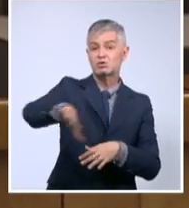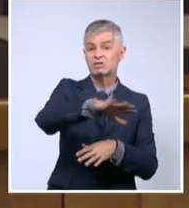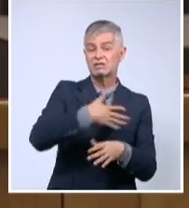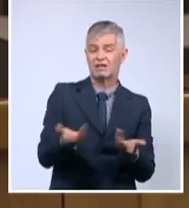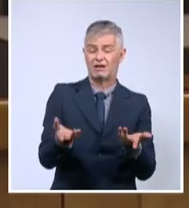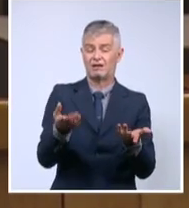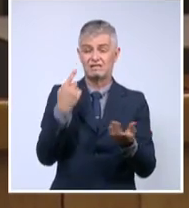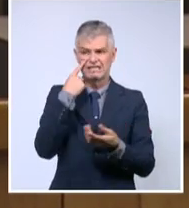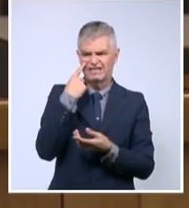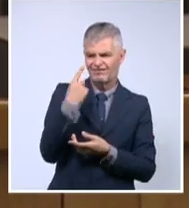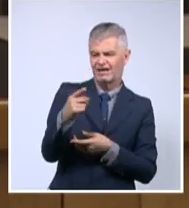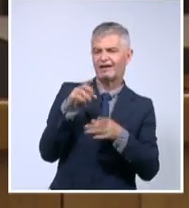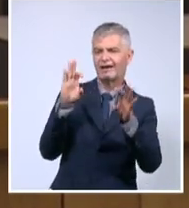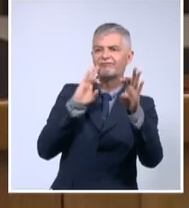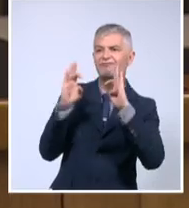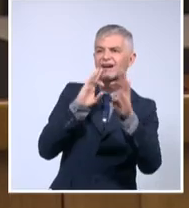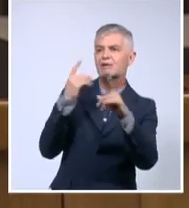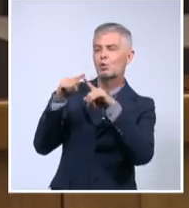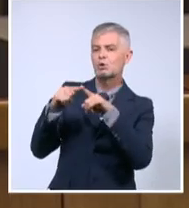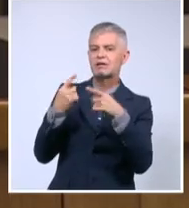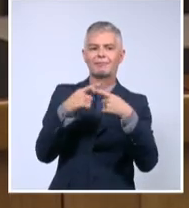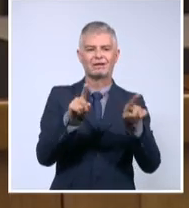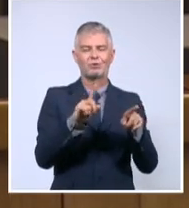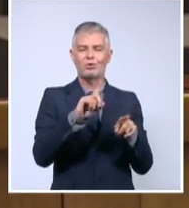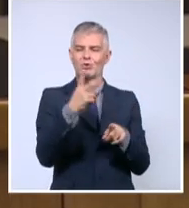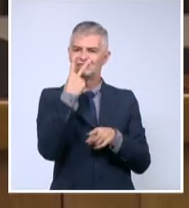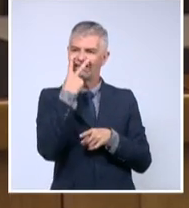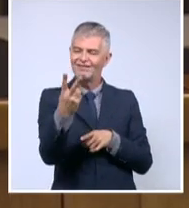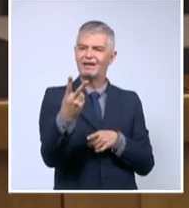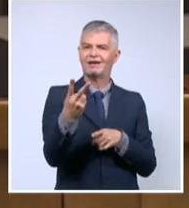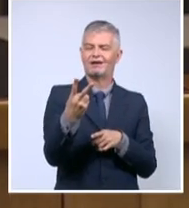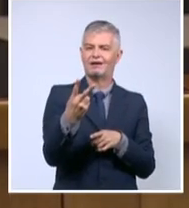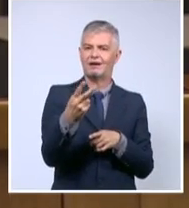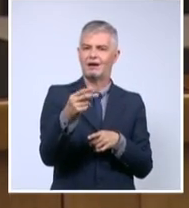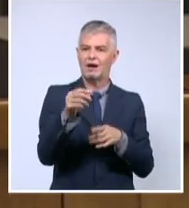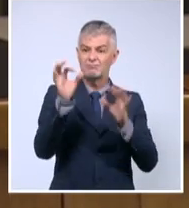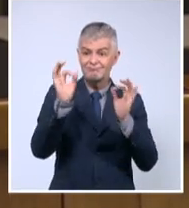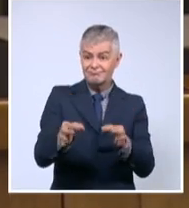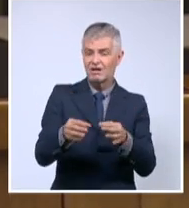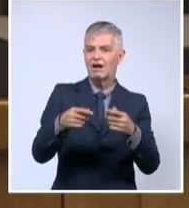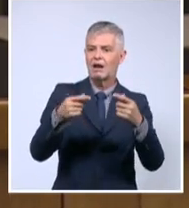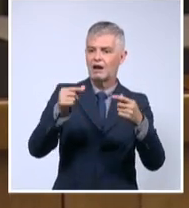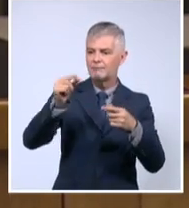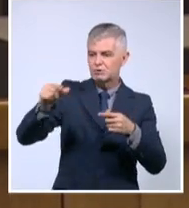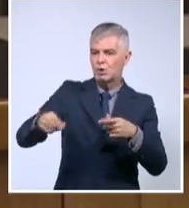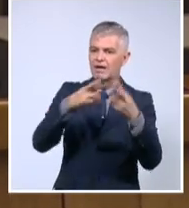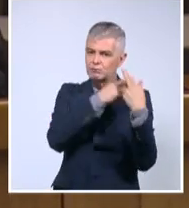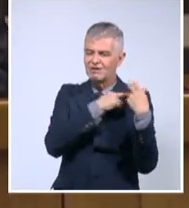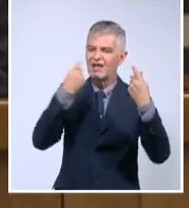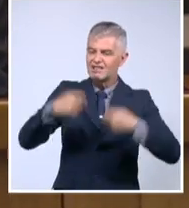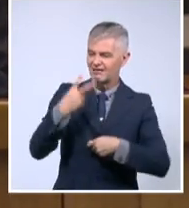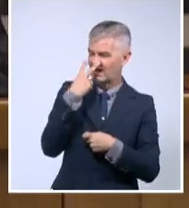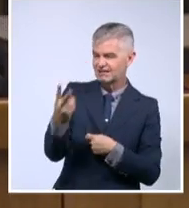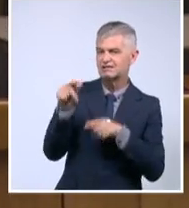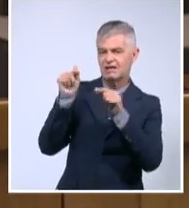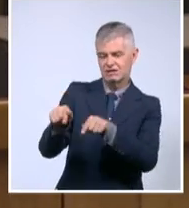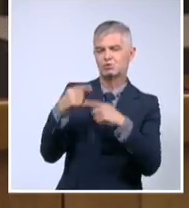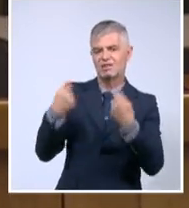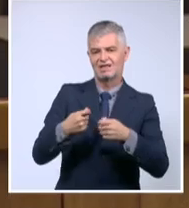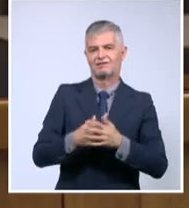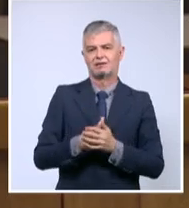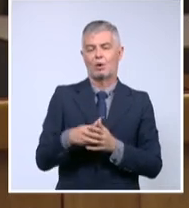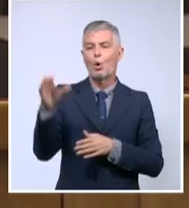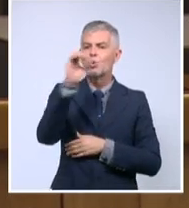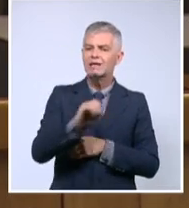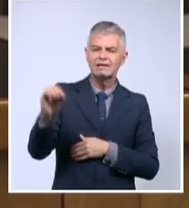plataformas digitales, pero no mediante los entes que deberían estar con las uñas hurgando en el terreno. Las